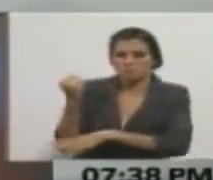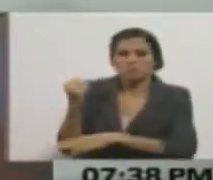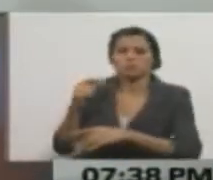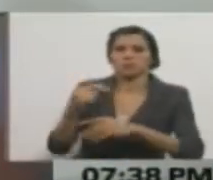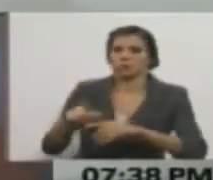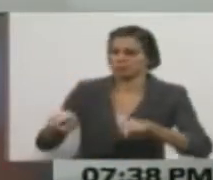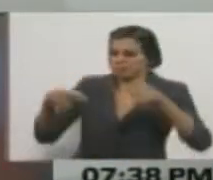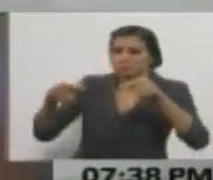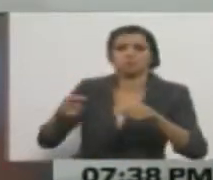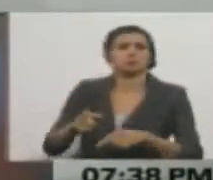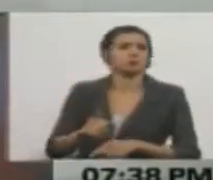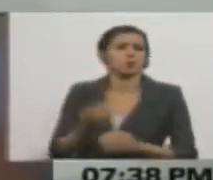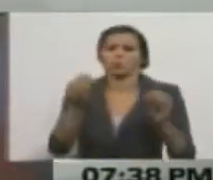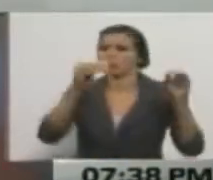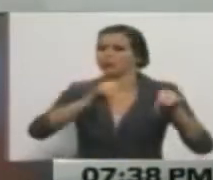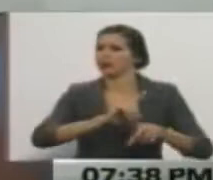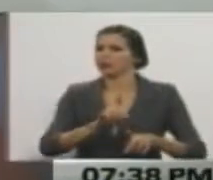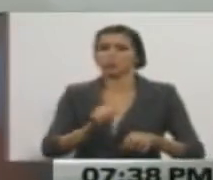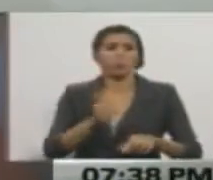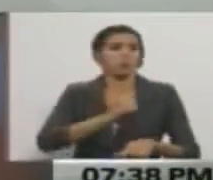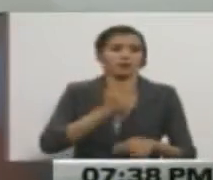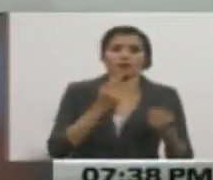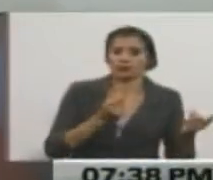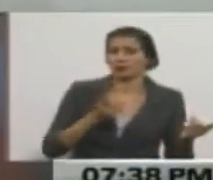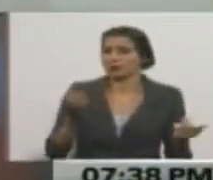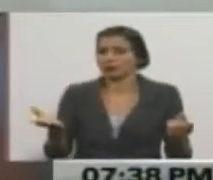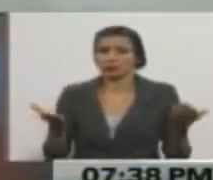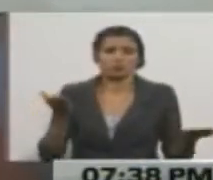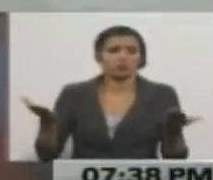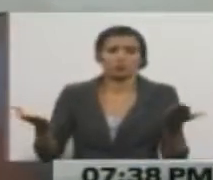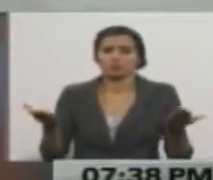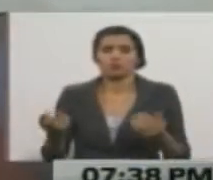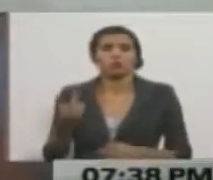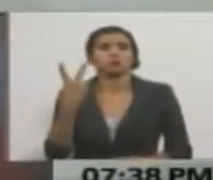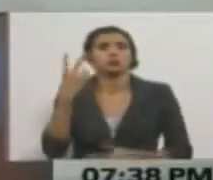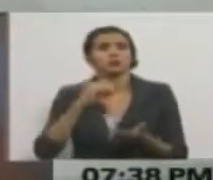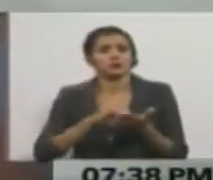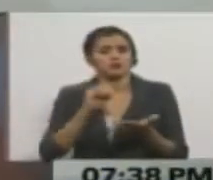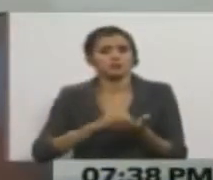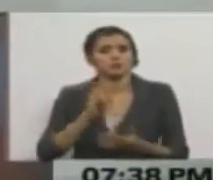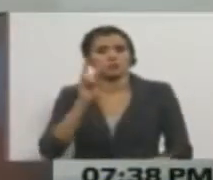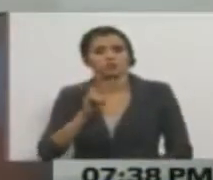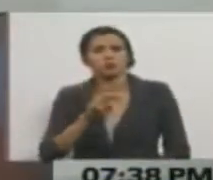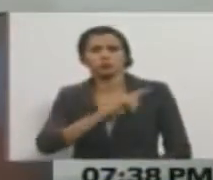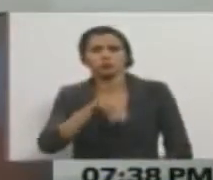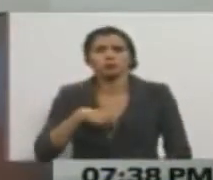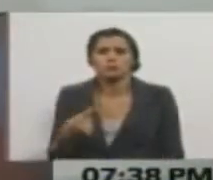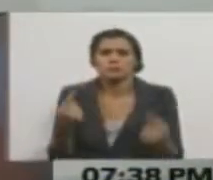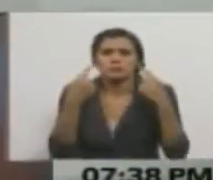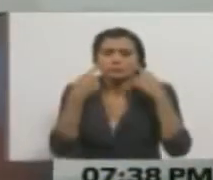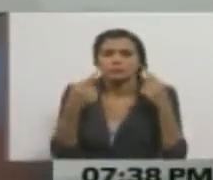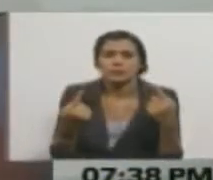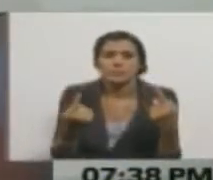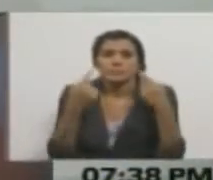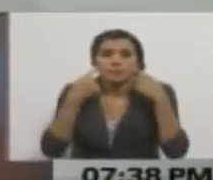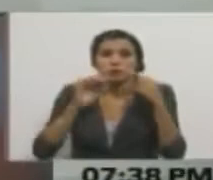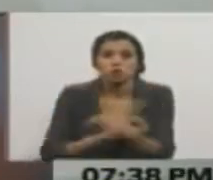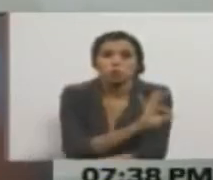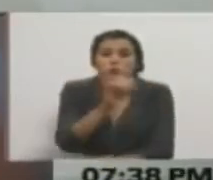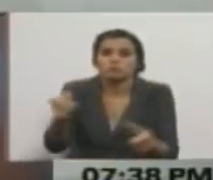asesinato. Venga de donde venga. Pero es la segunda que nosotros notamos porque estamos pegados a los medios prácticamente 24 horas